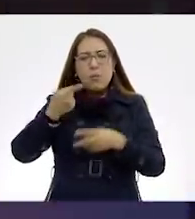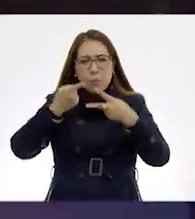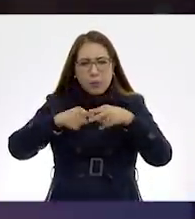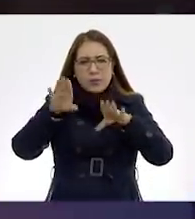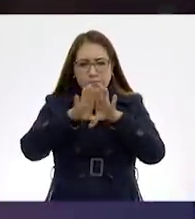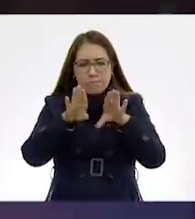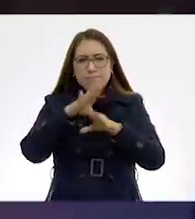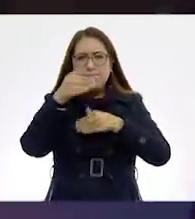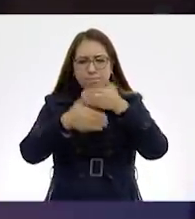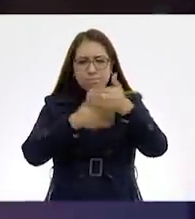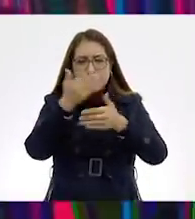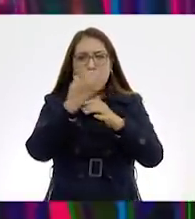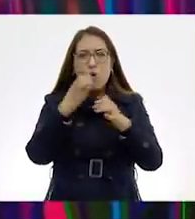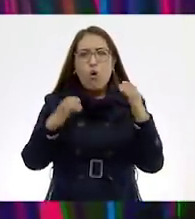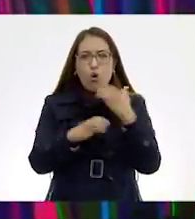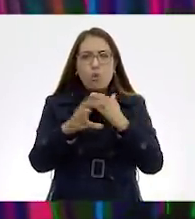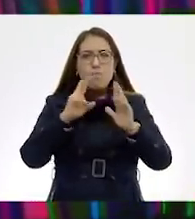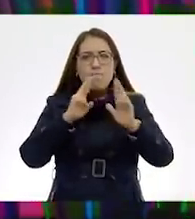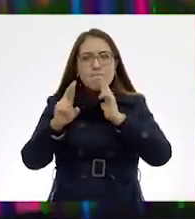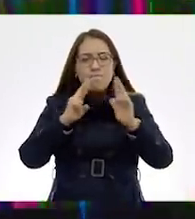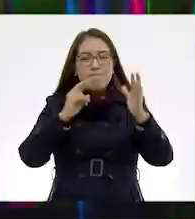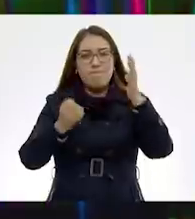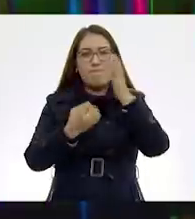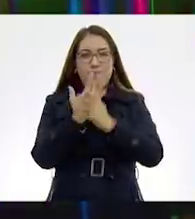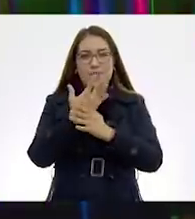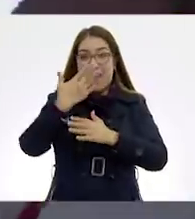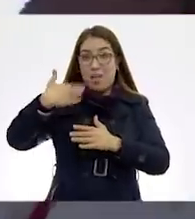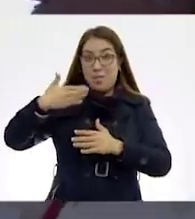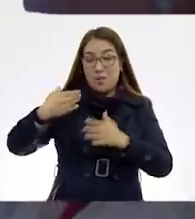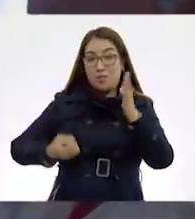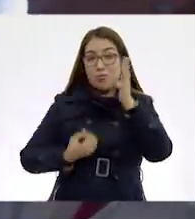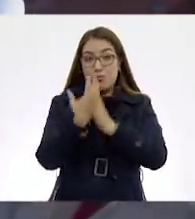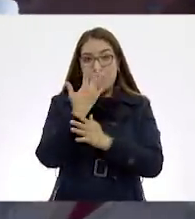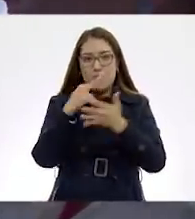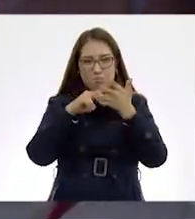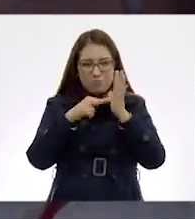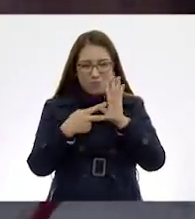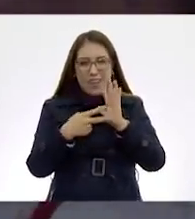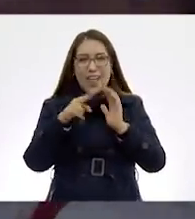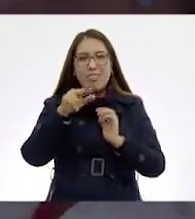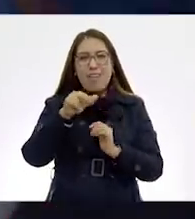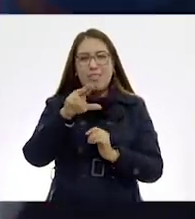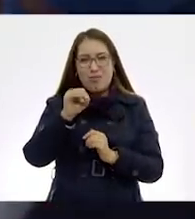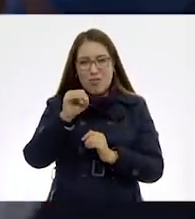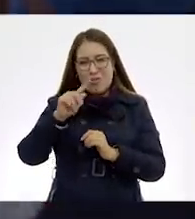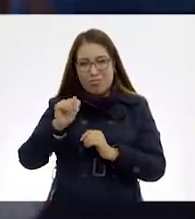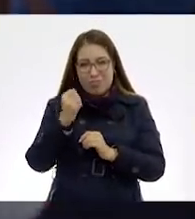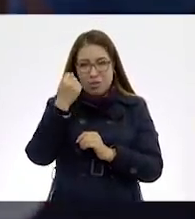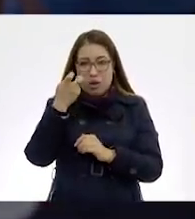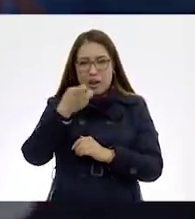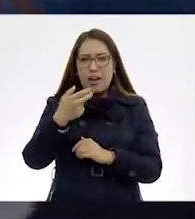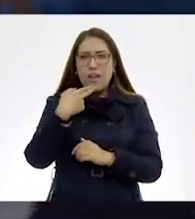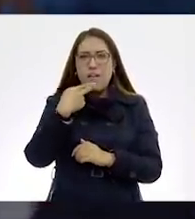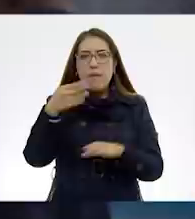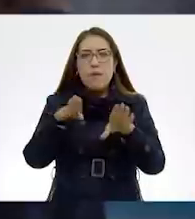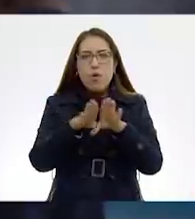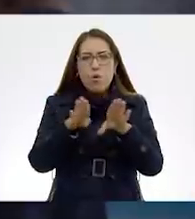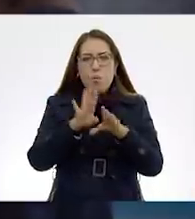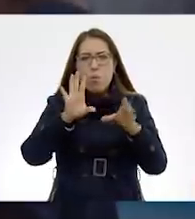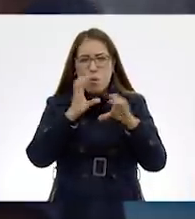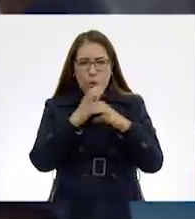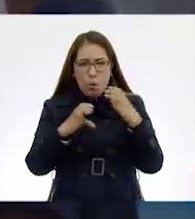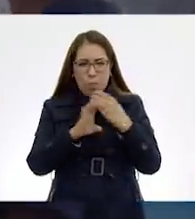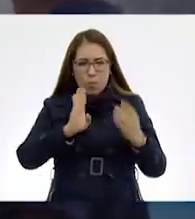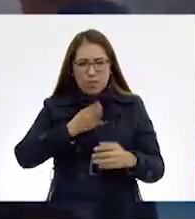había encontrado. Hace unos años, innovamos en el mundo de la nanotecnología, creando una nueva molécula capaz de matar virus,